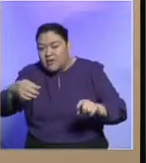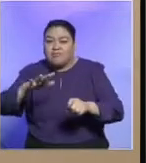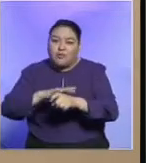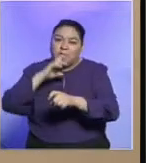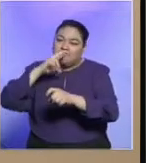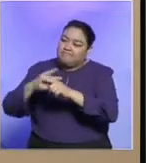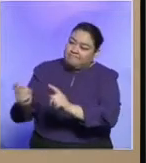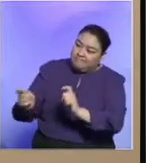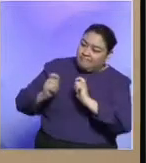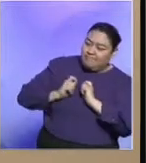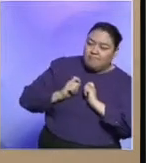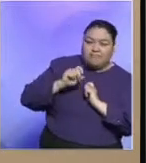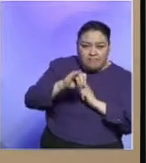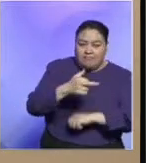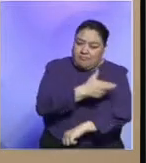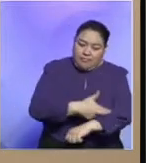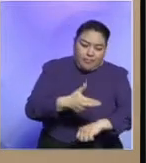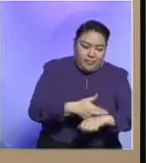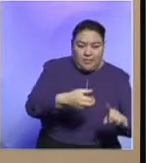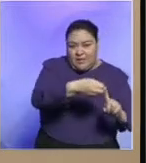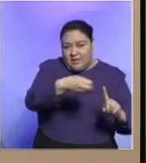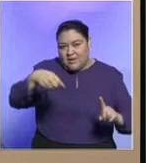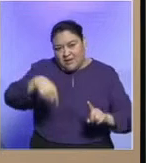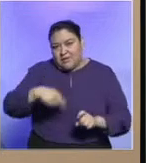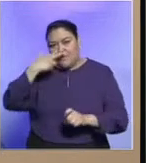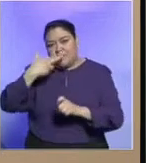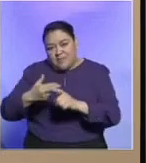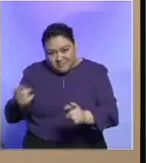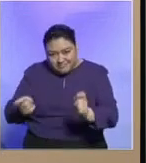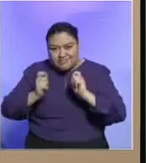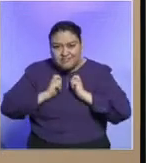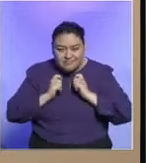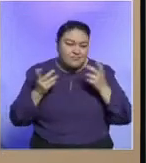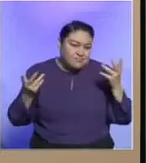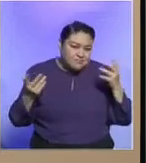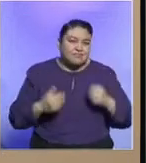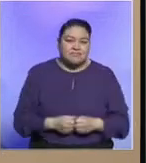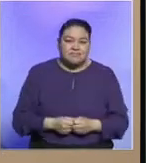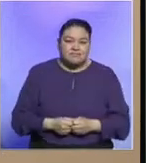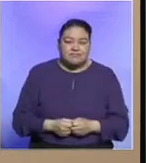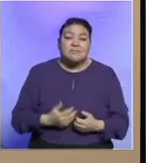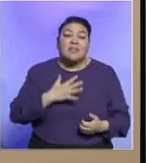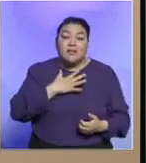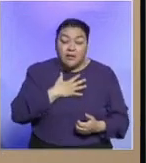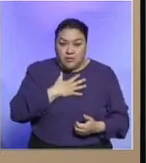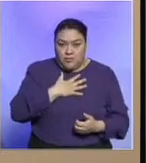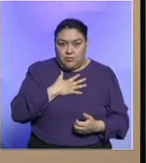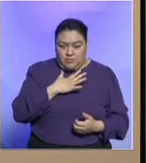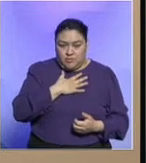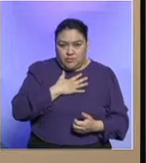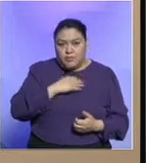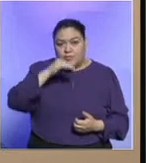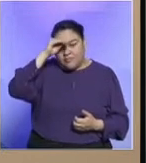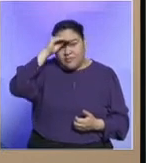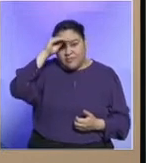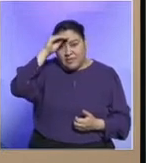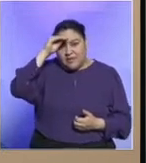la esencia misma de esta instancia. Y creo que